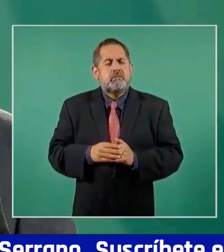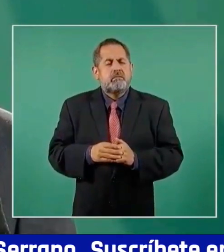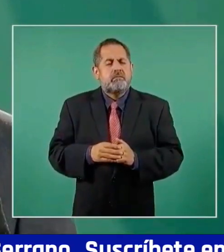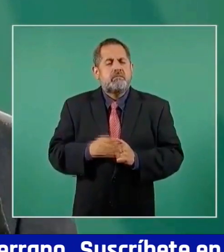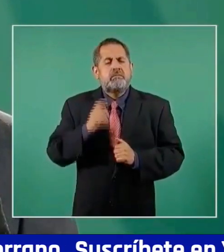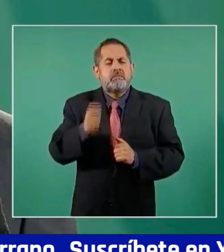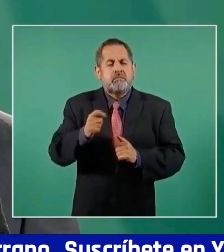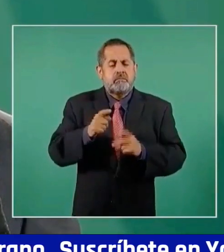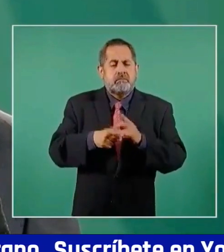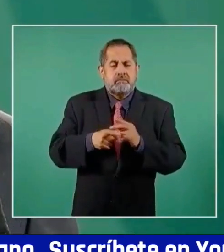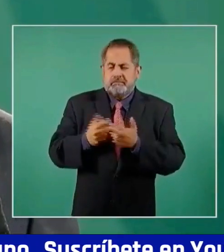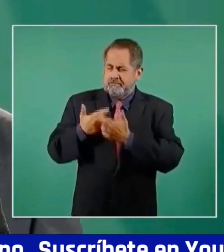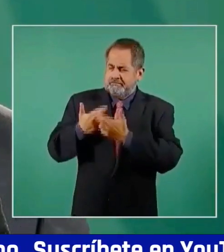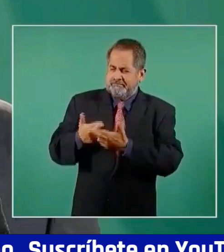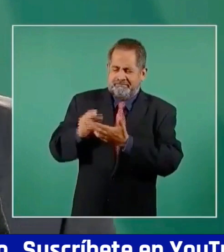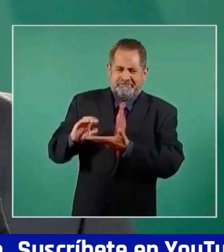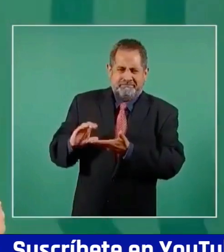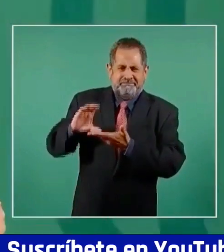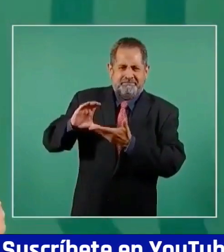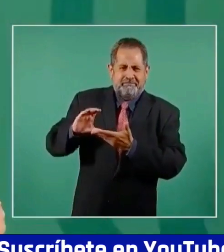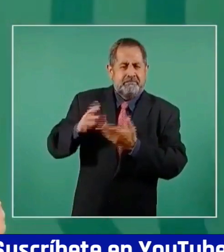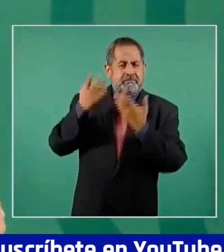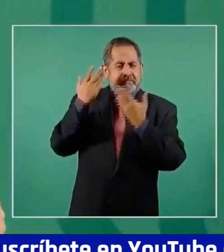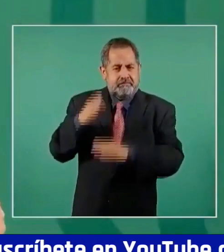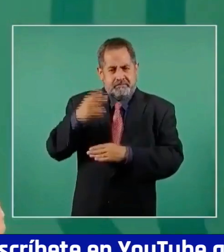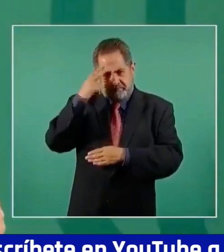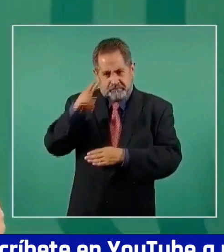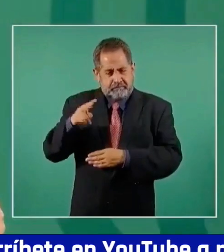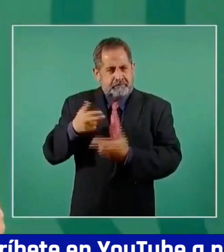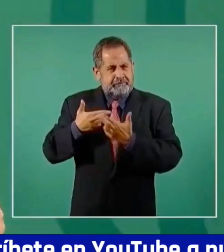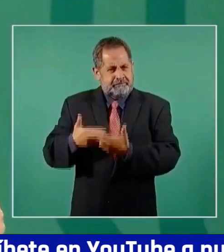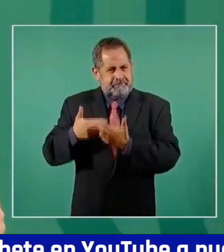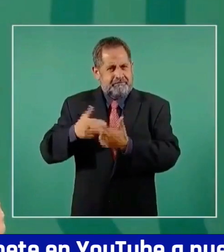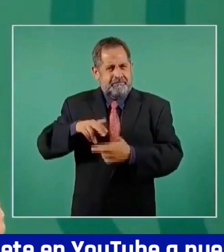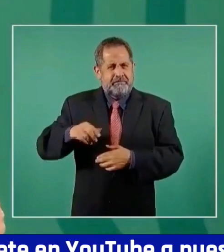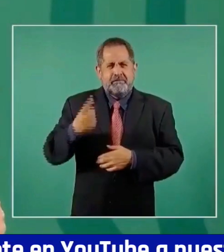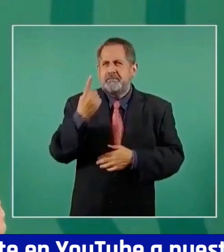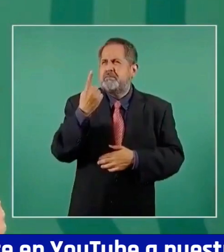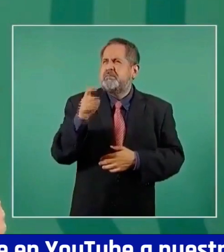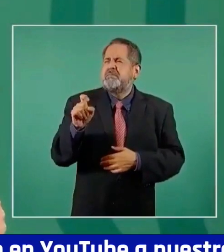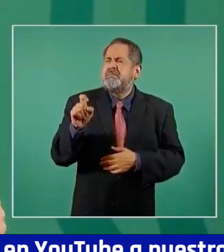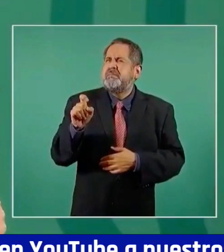se tenían reservas en el Banco de México por